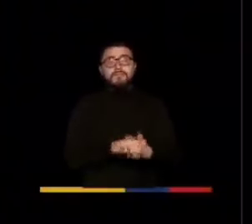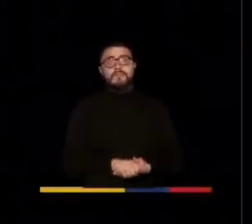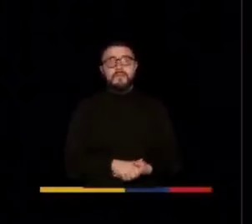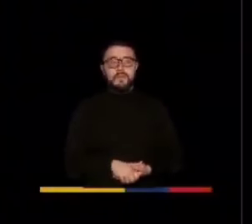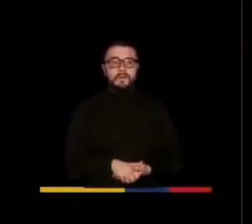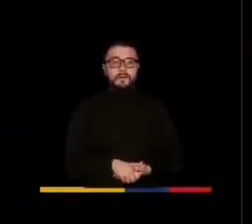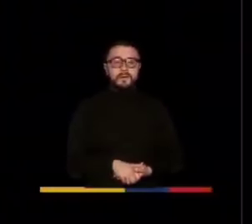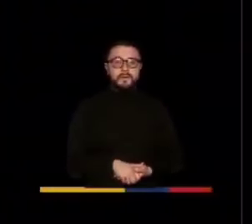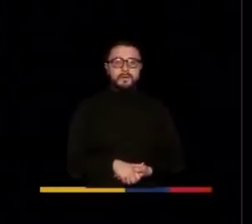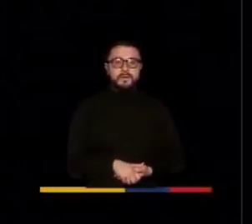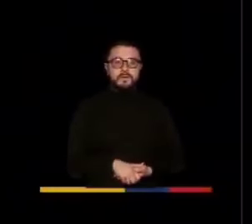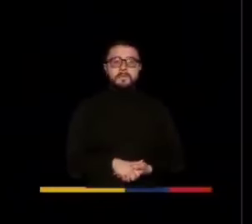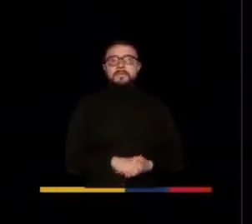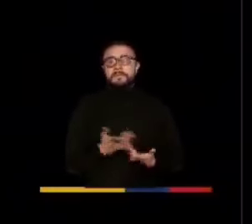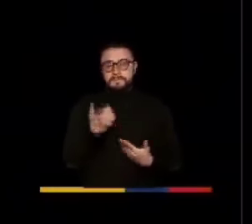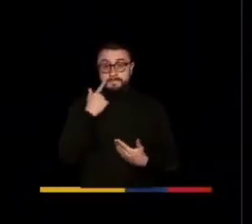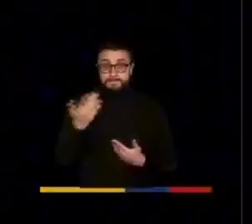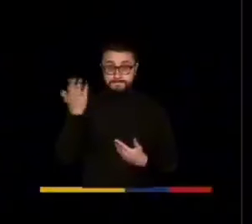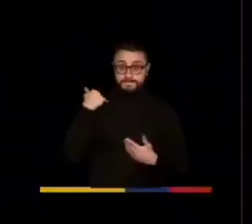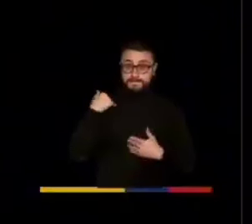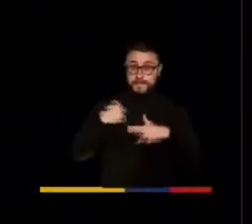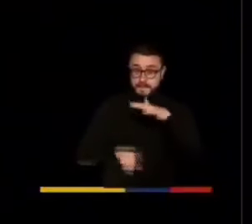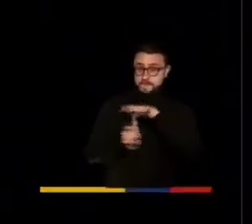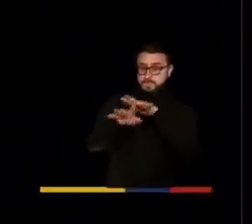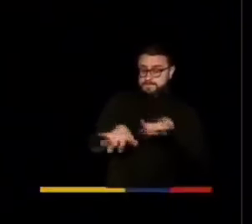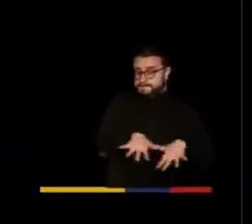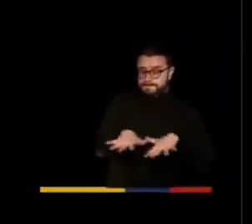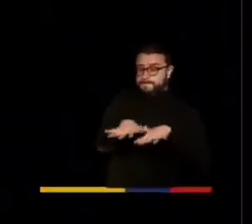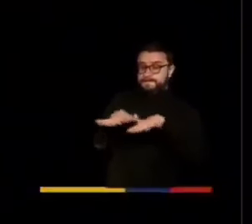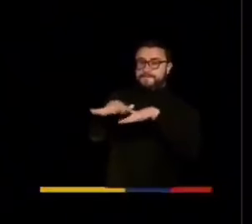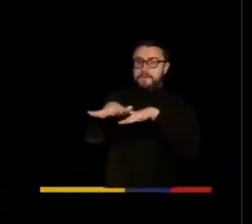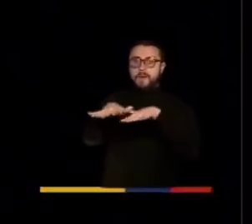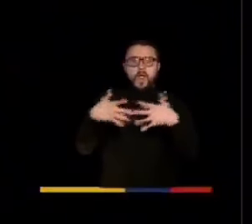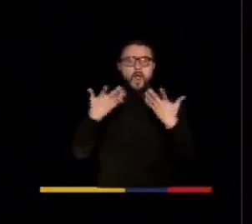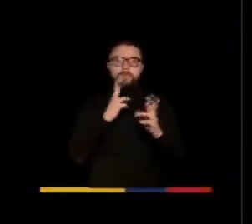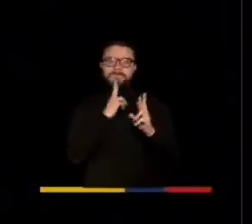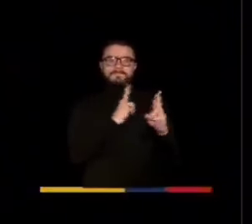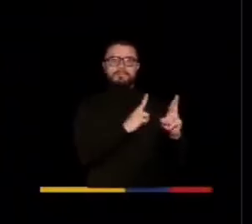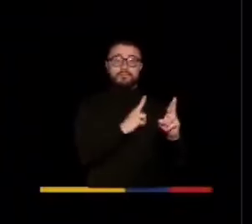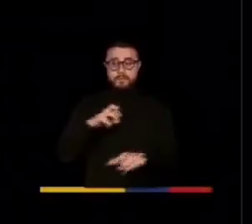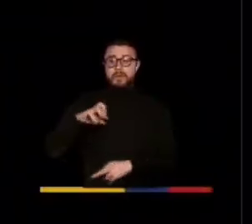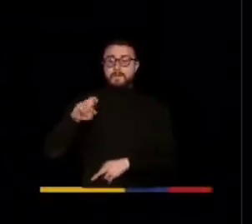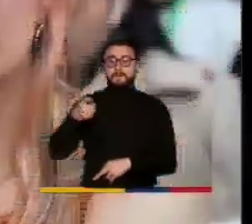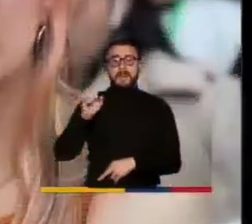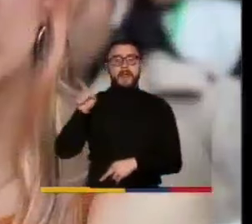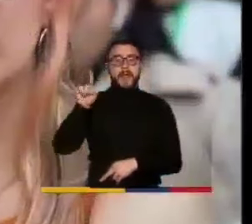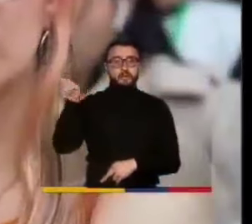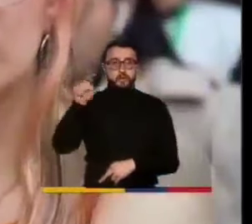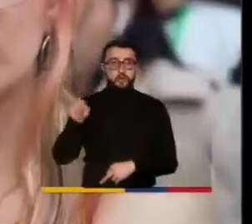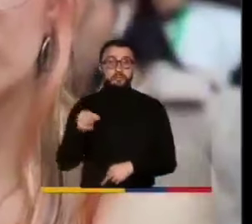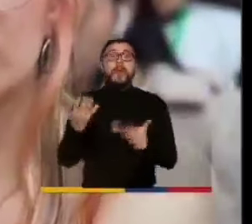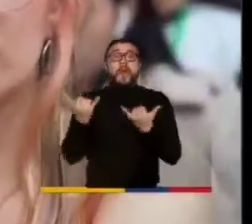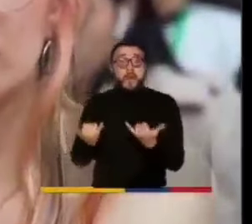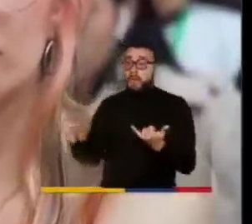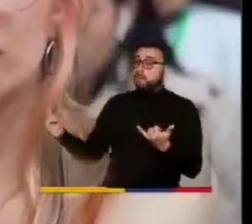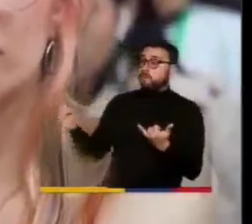Porque ¿cómo se respondió el estallido social con Pegasos? Ahora me quieren juzgar porque les mostré el